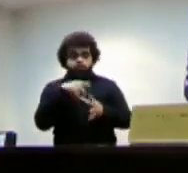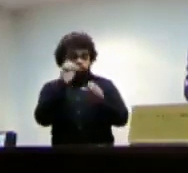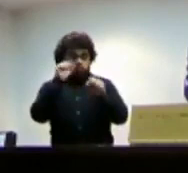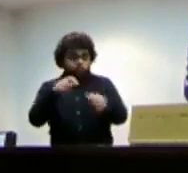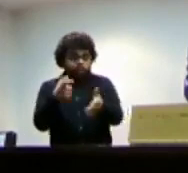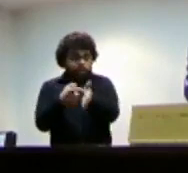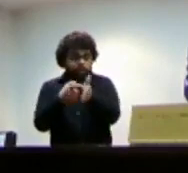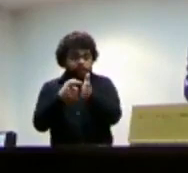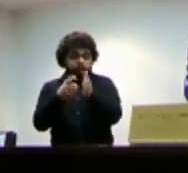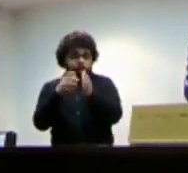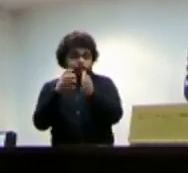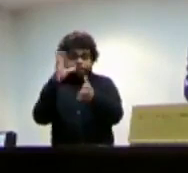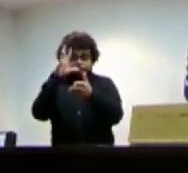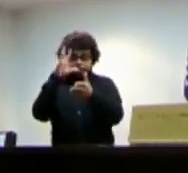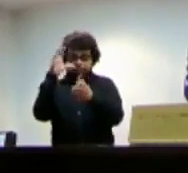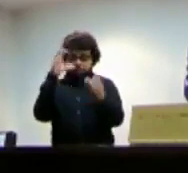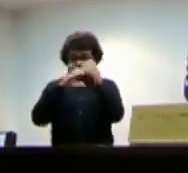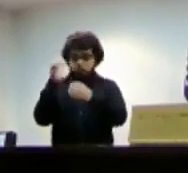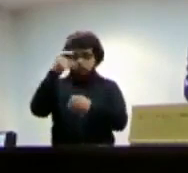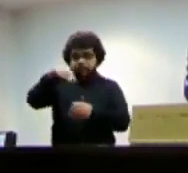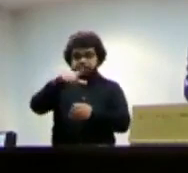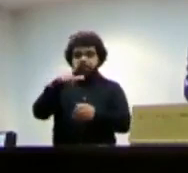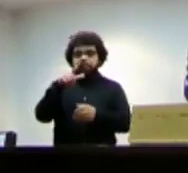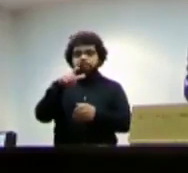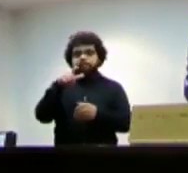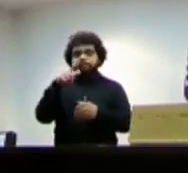la información de la demanda pico exacta antes